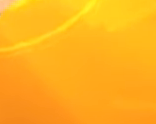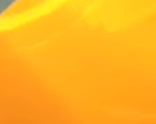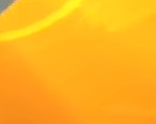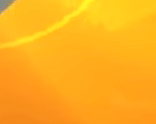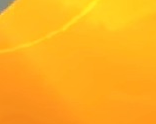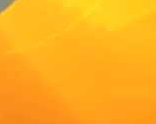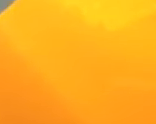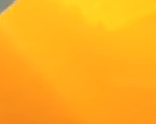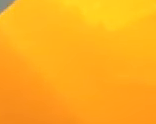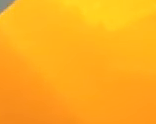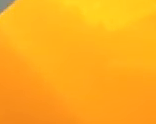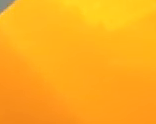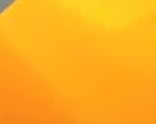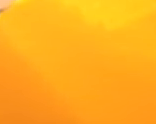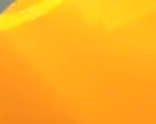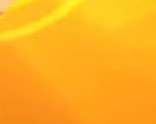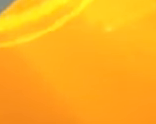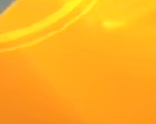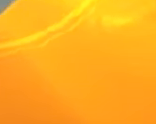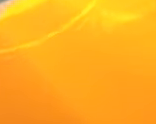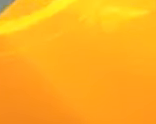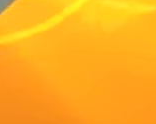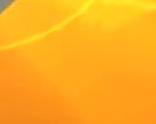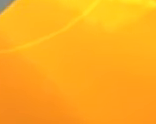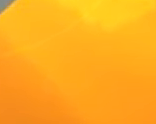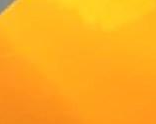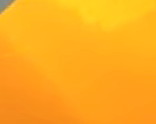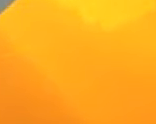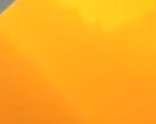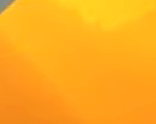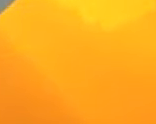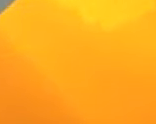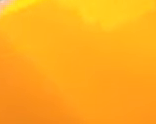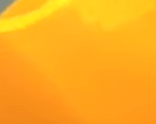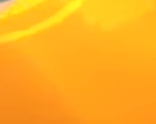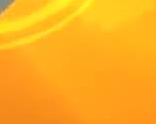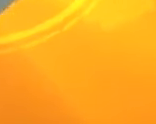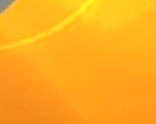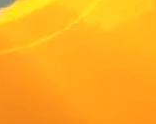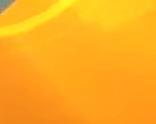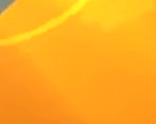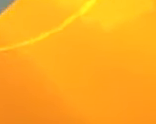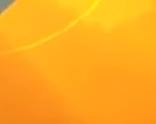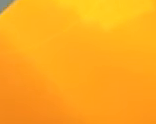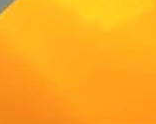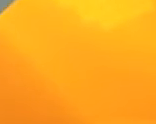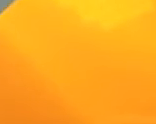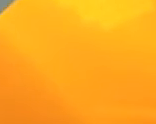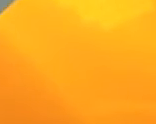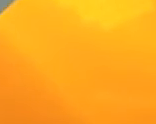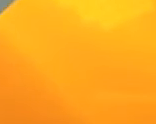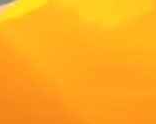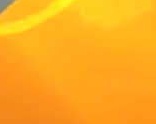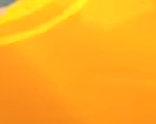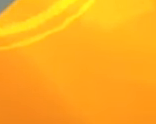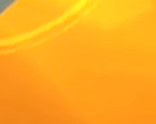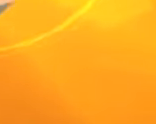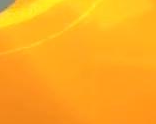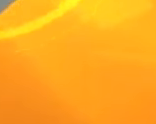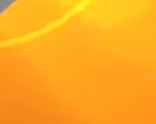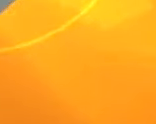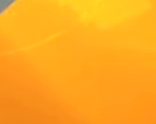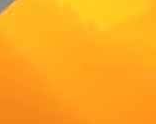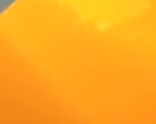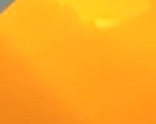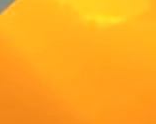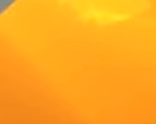humanidad. En este contexto, la población de Gaza, que está siendo asediada, es importante que lo sepamos, en este